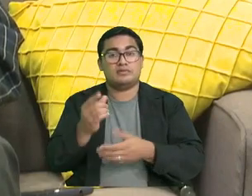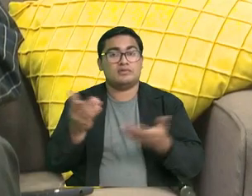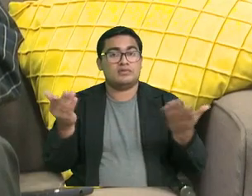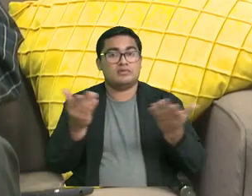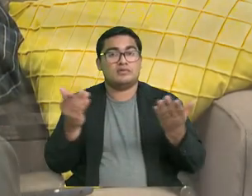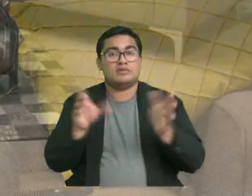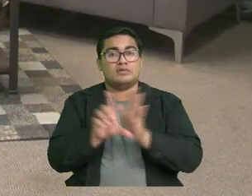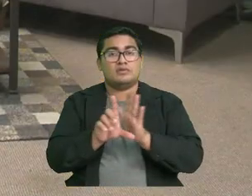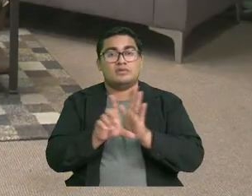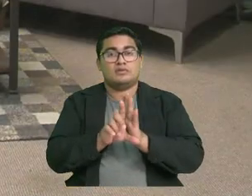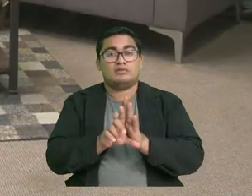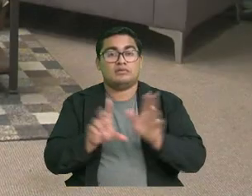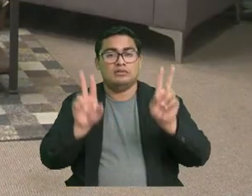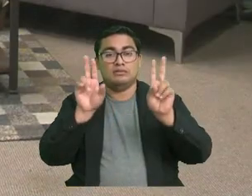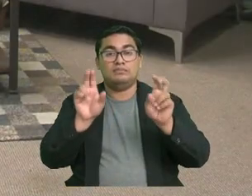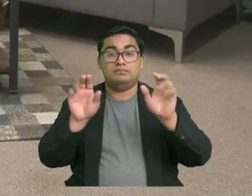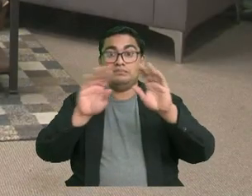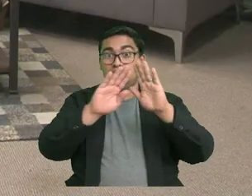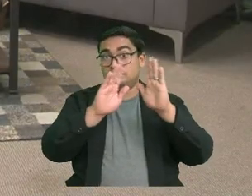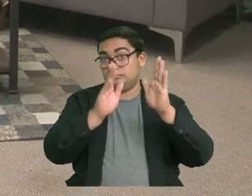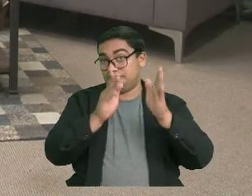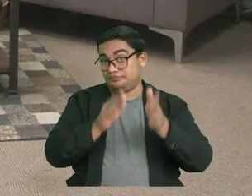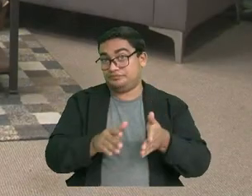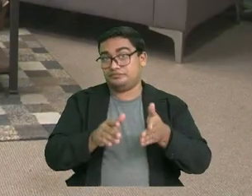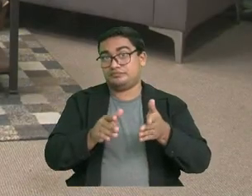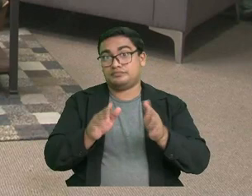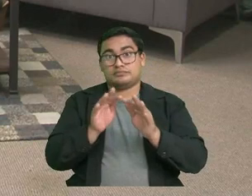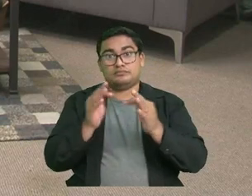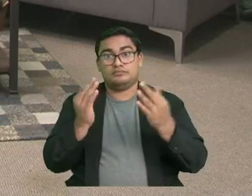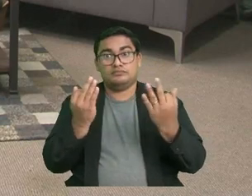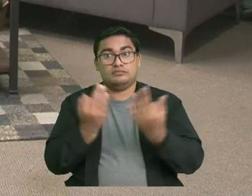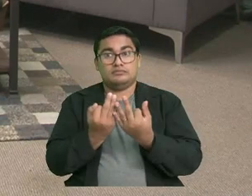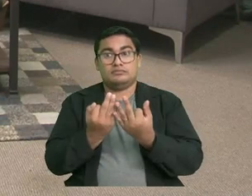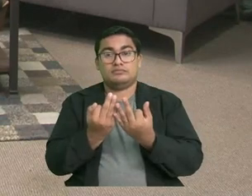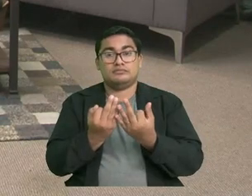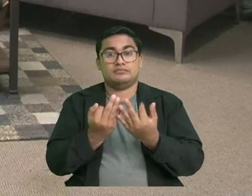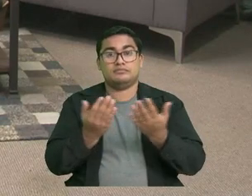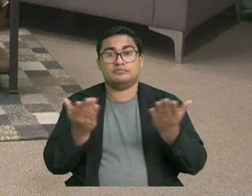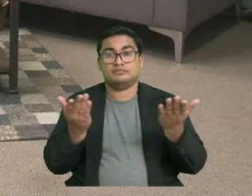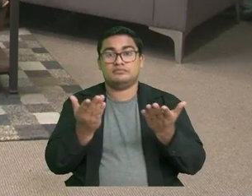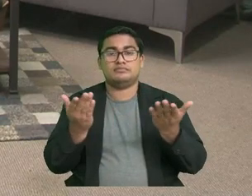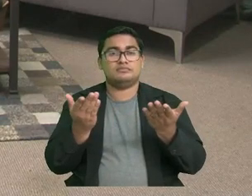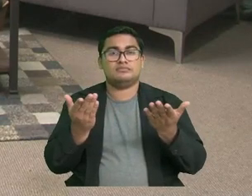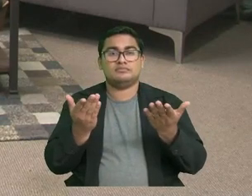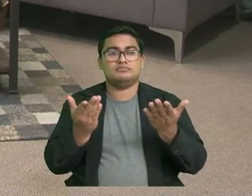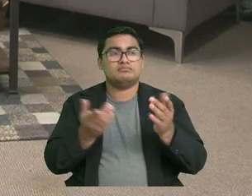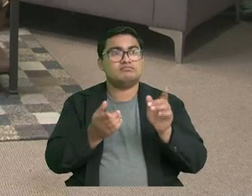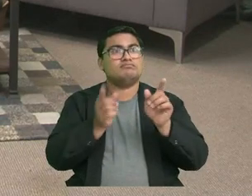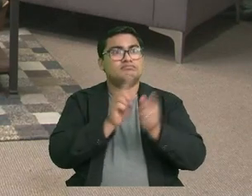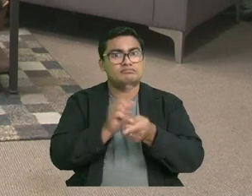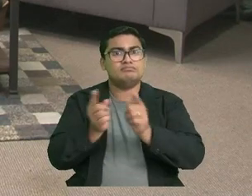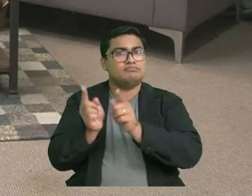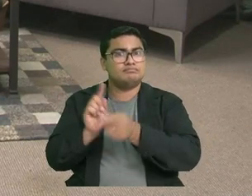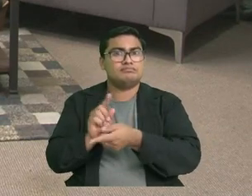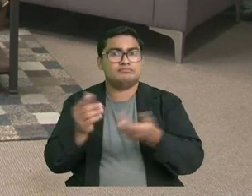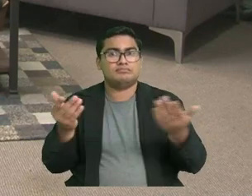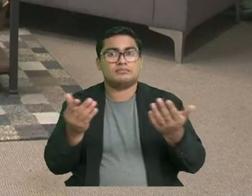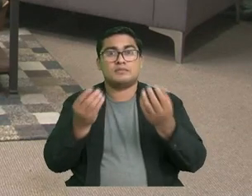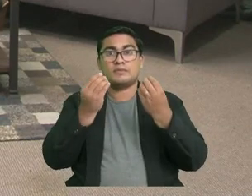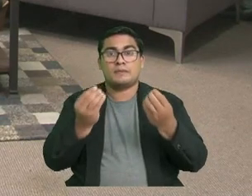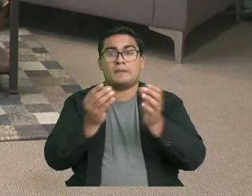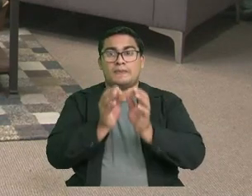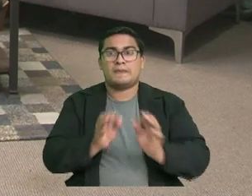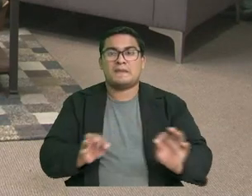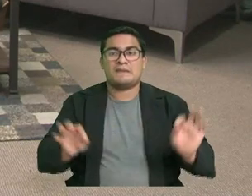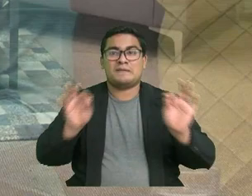evolución jurídica en torno a la mujer, la equidad de género, la familia? La familia. Sí. ¿Cómo ha sido esta evolución desde nuestra muy, vida? Muy